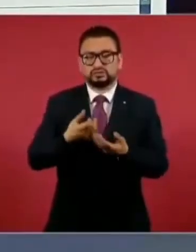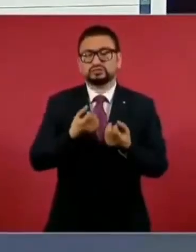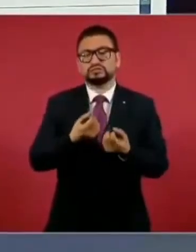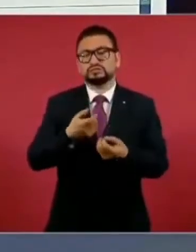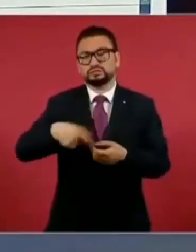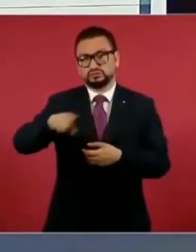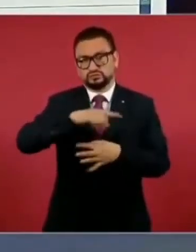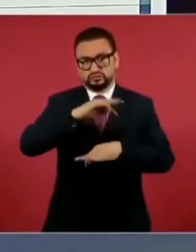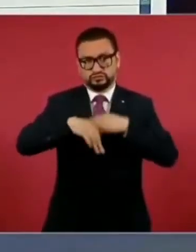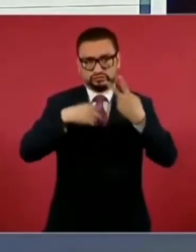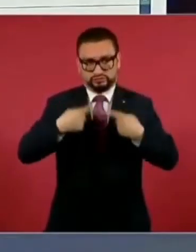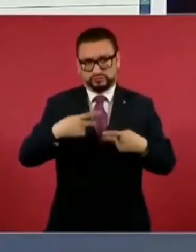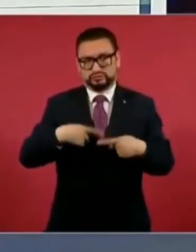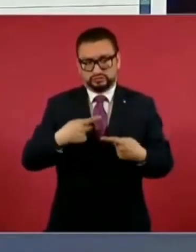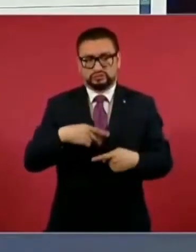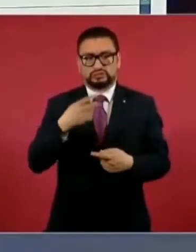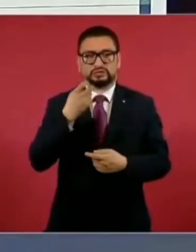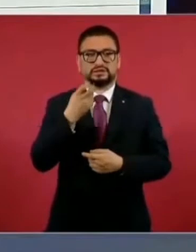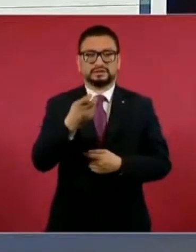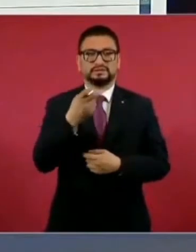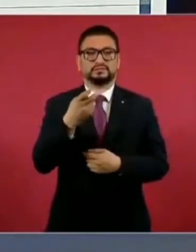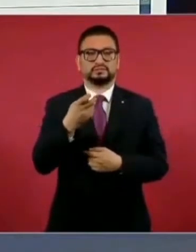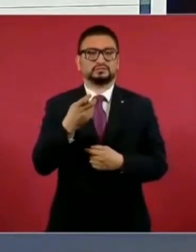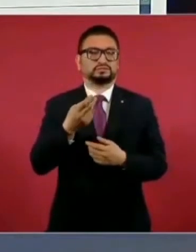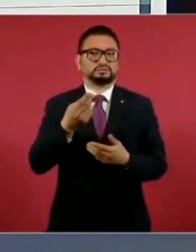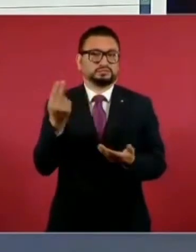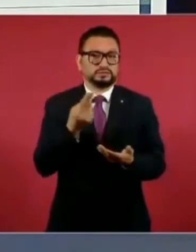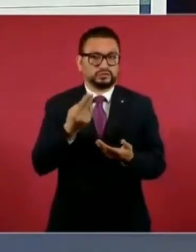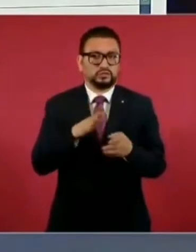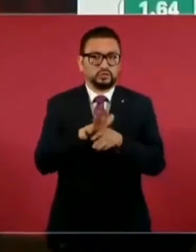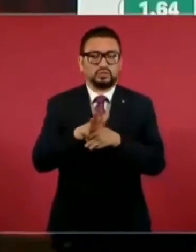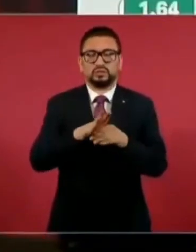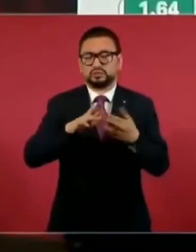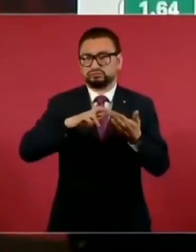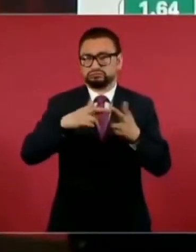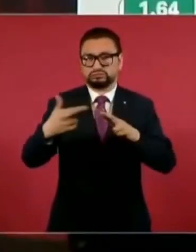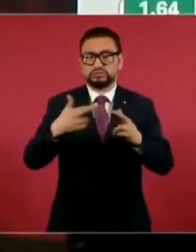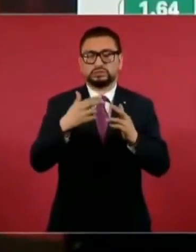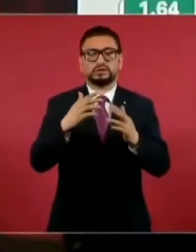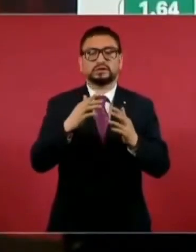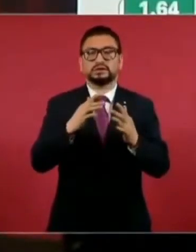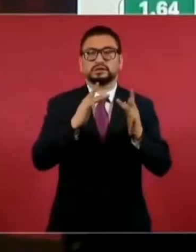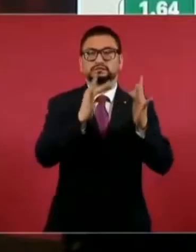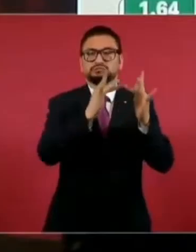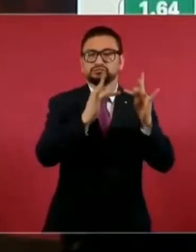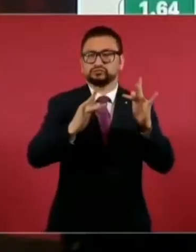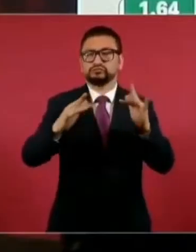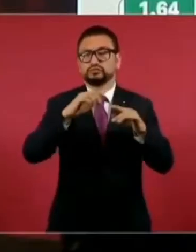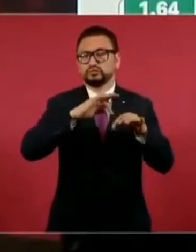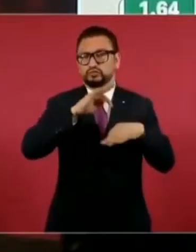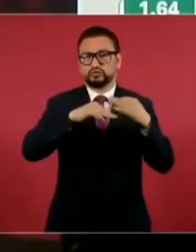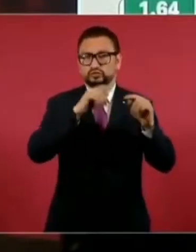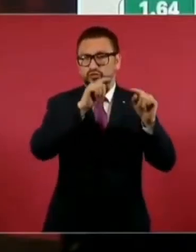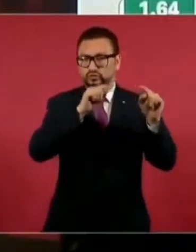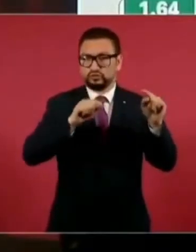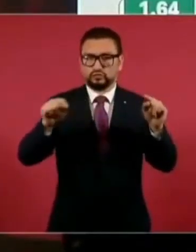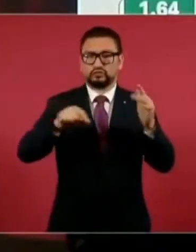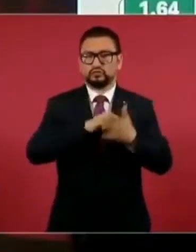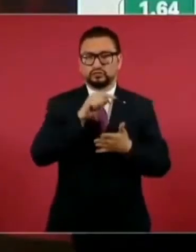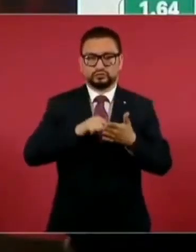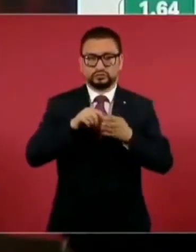a todos los mexicanos. Y para ello se requiere extender la energía a todas las pequeñas ramificaciones,